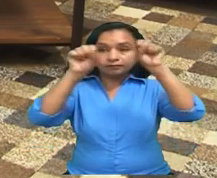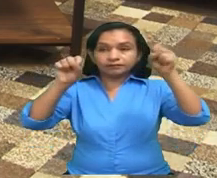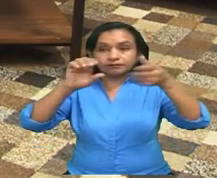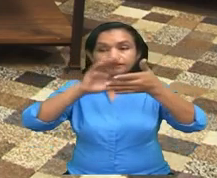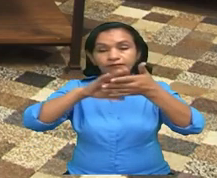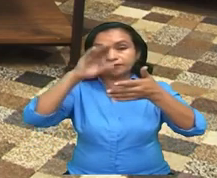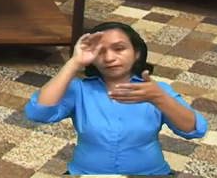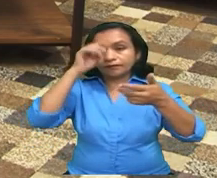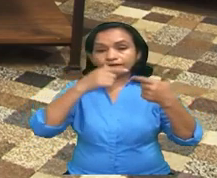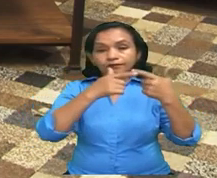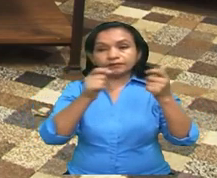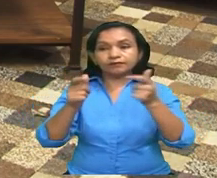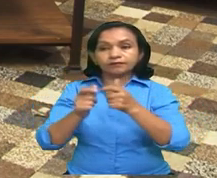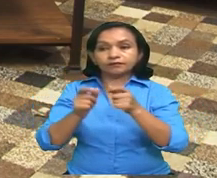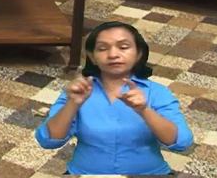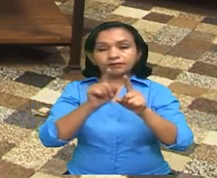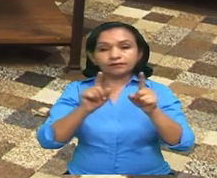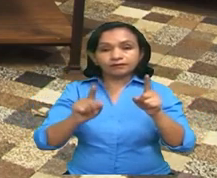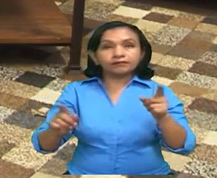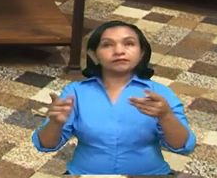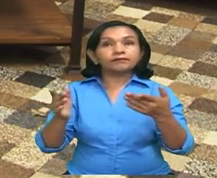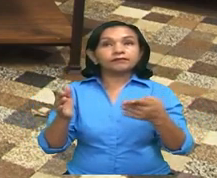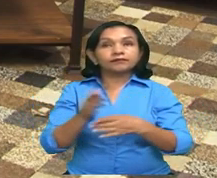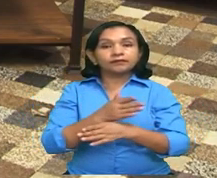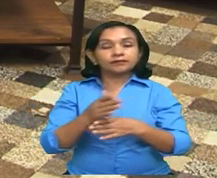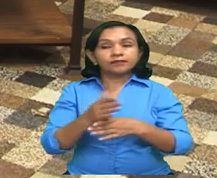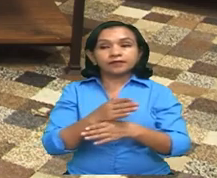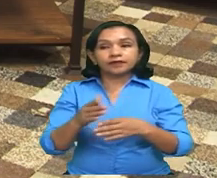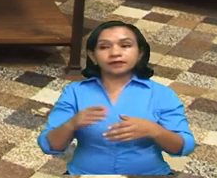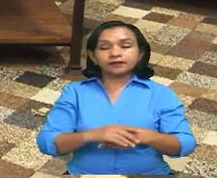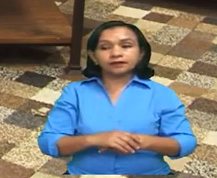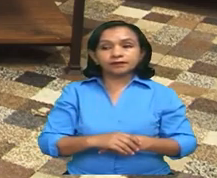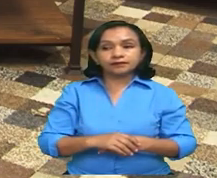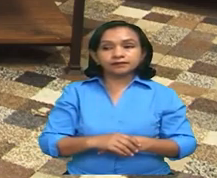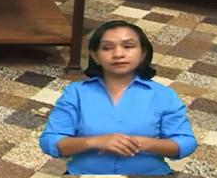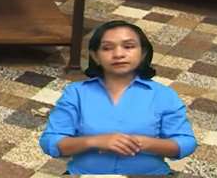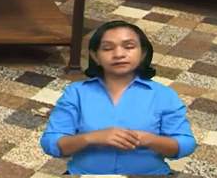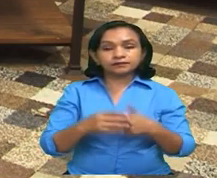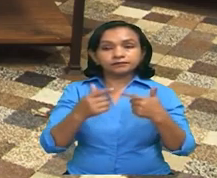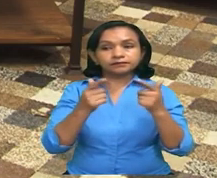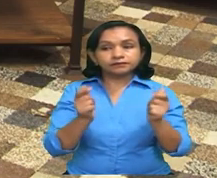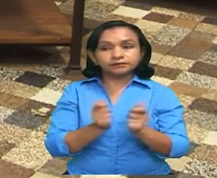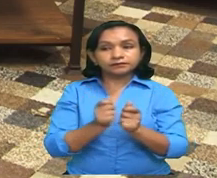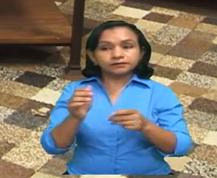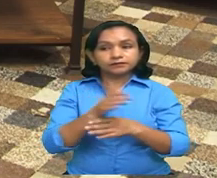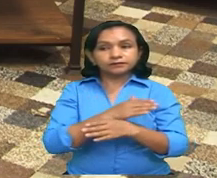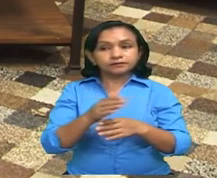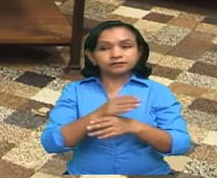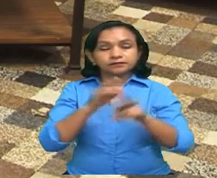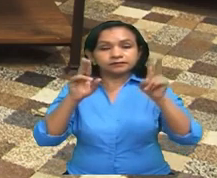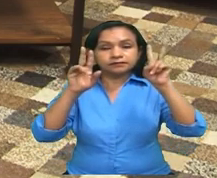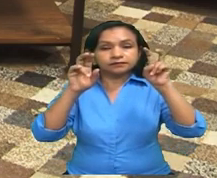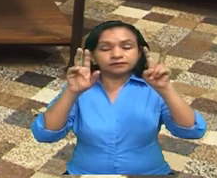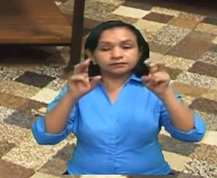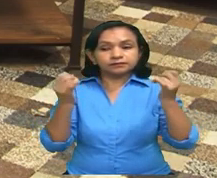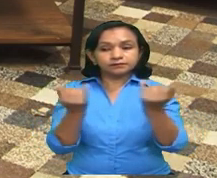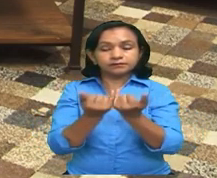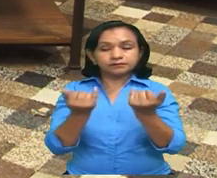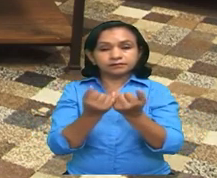feria, es algo que sigue. No, pues de hecho todos los años nosotros como Instituto Nicaragüense de Turismo